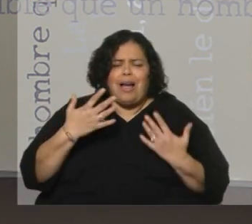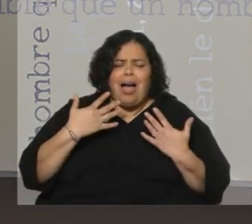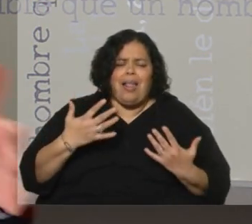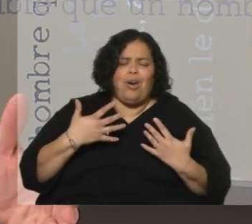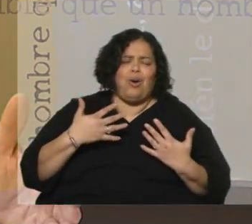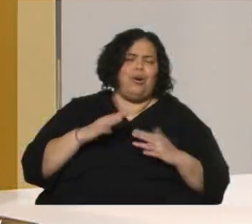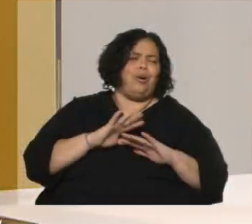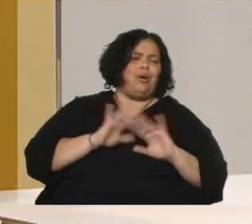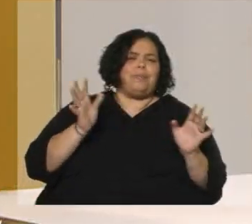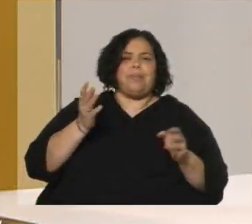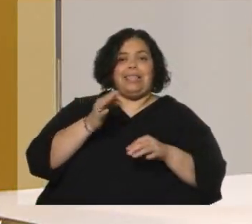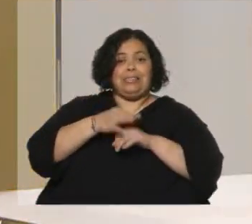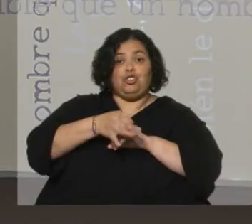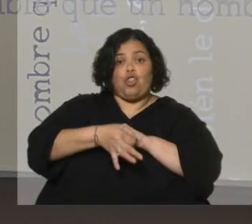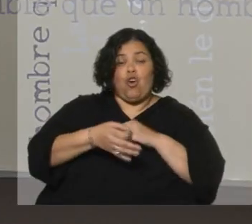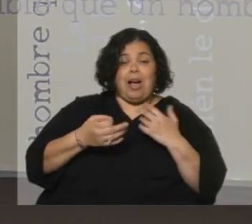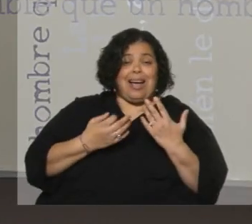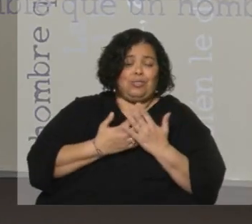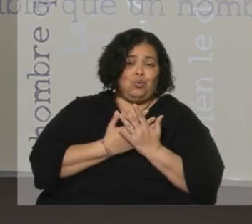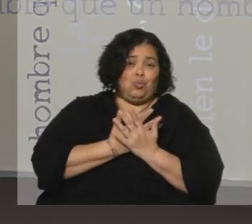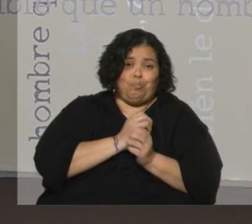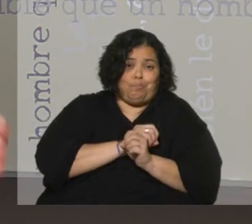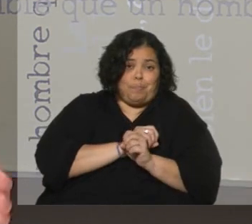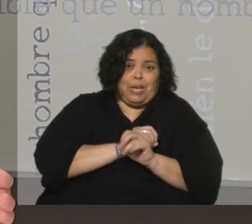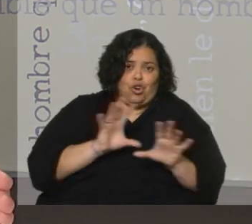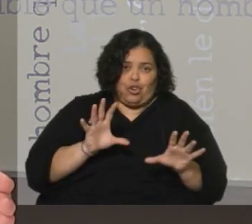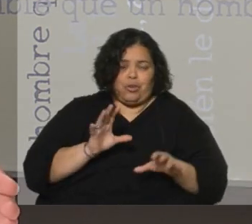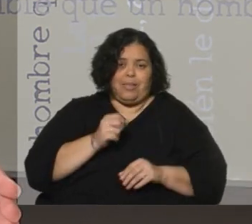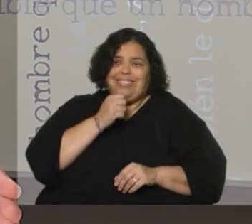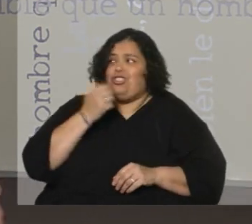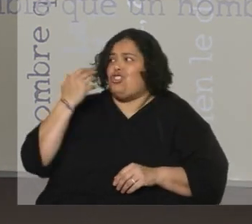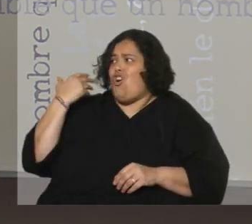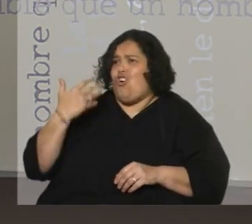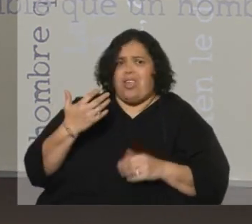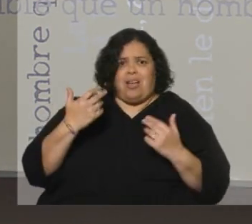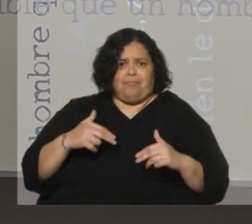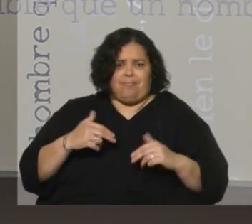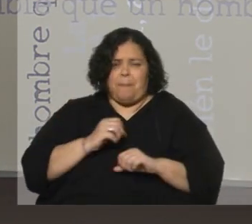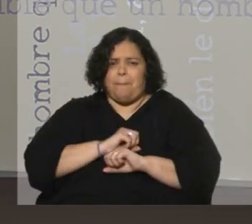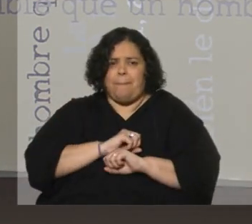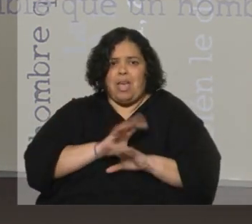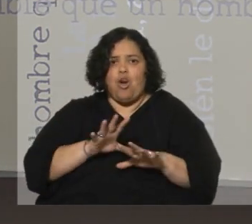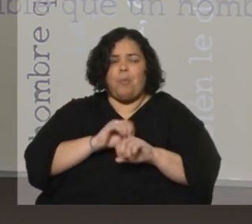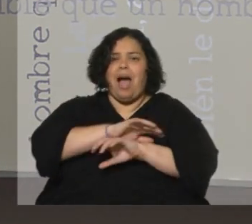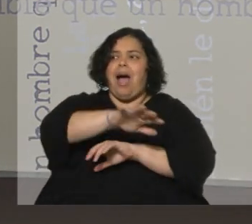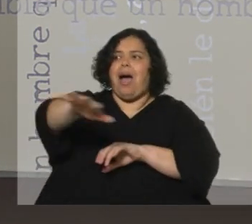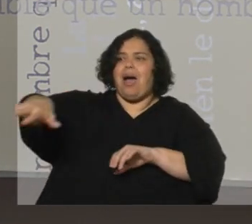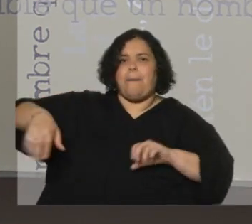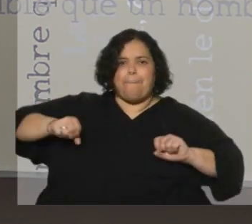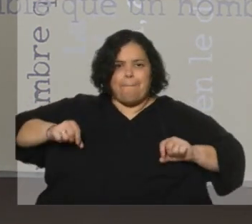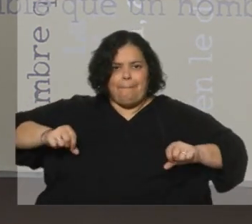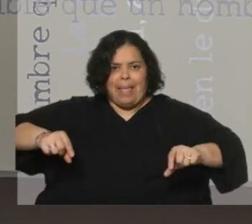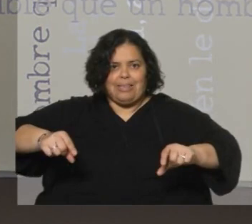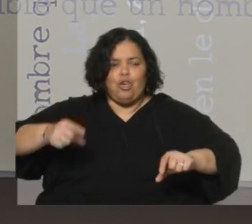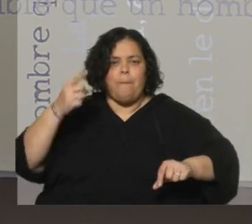esa fal la hojas La hoja fue la peor cosecha agrícola de la historia porque nos agarró con un área muy grande este y y y